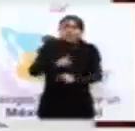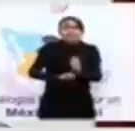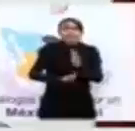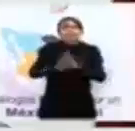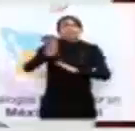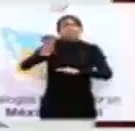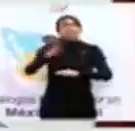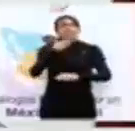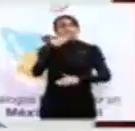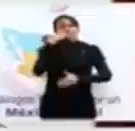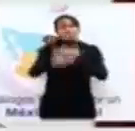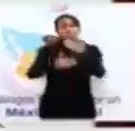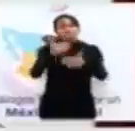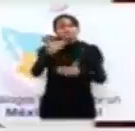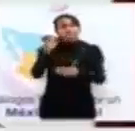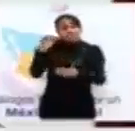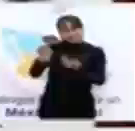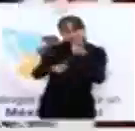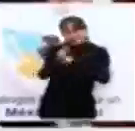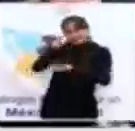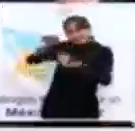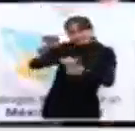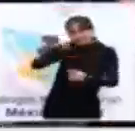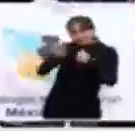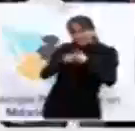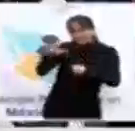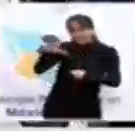nuestro país con deficiencias.